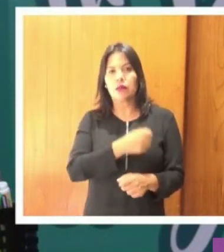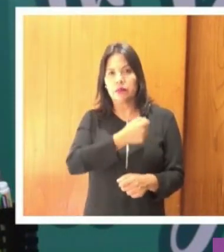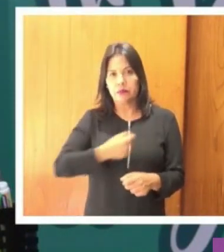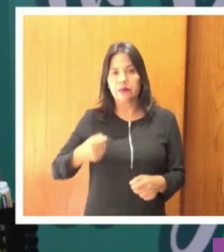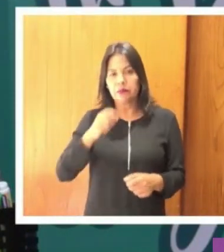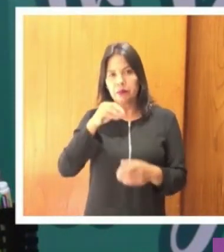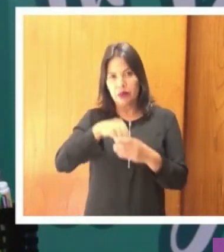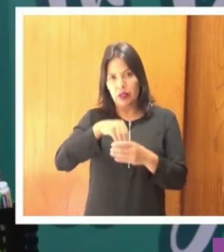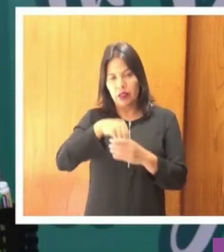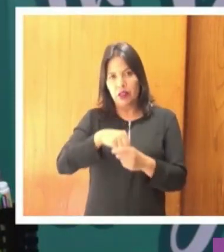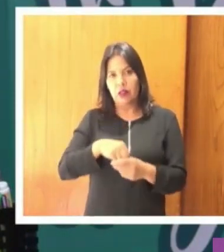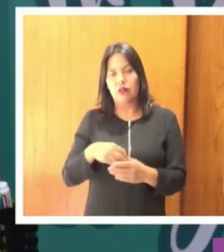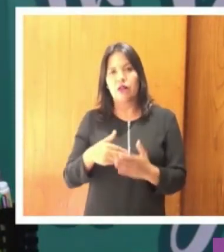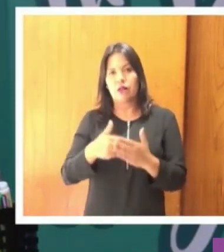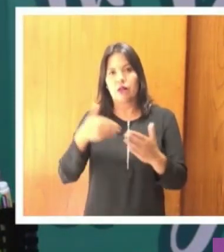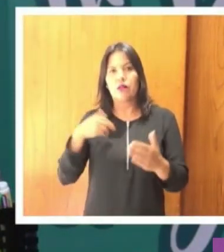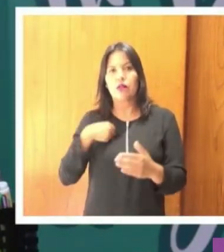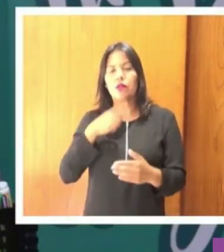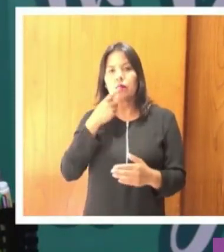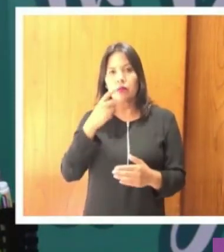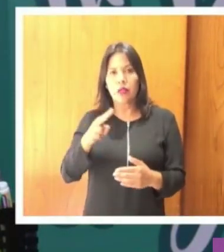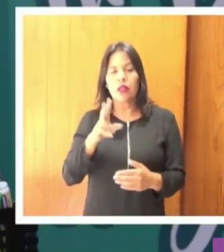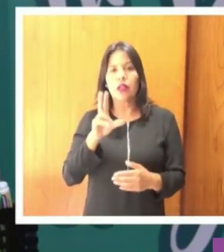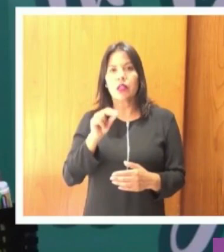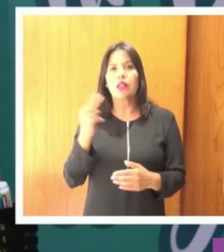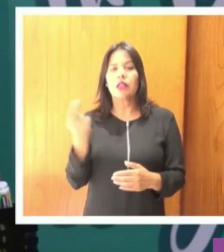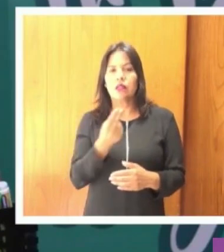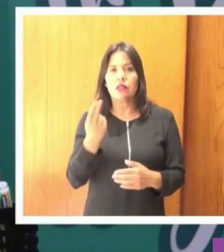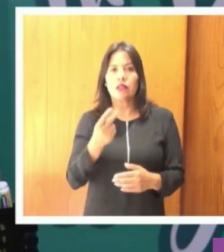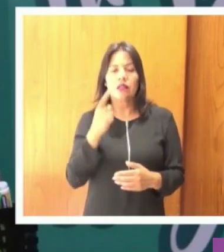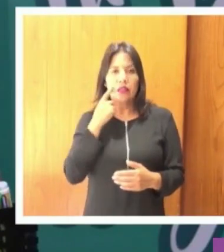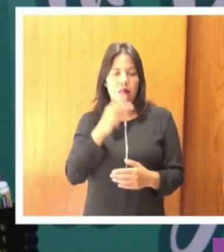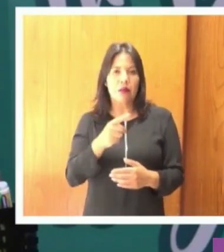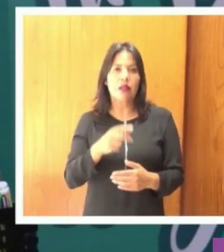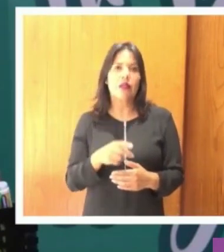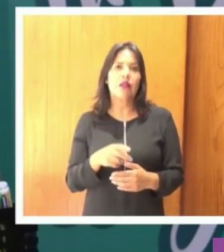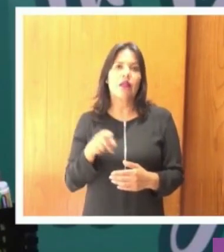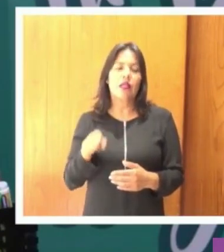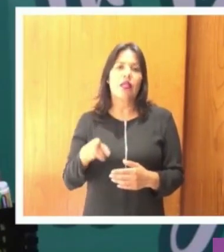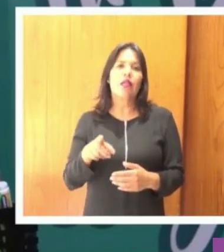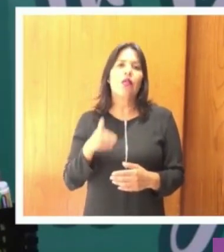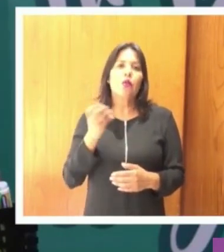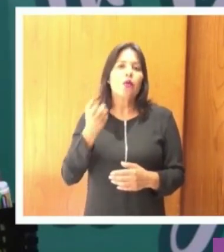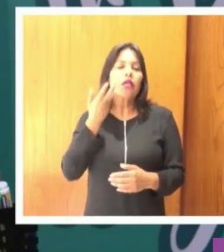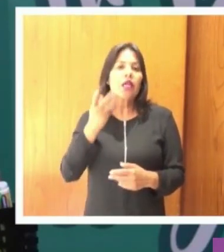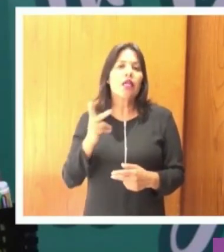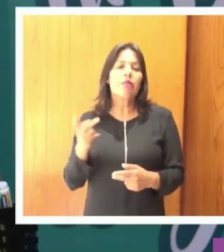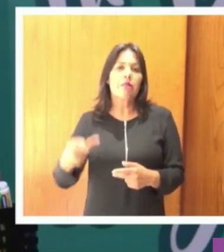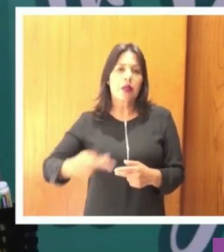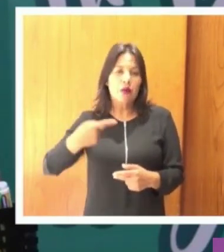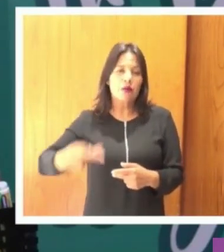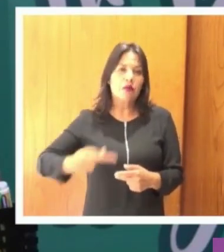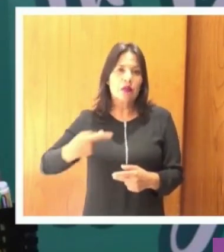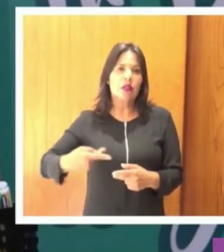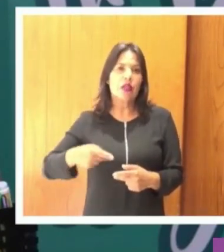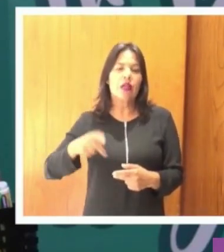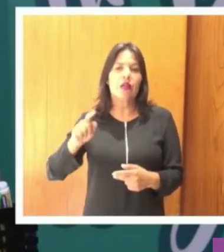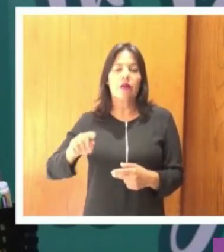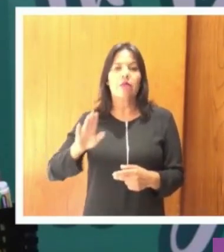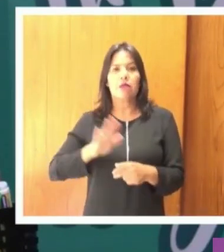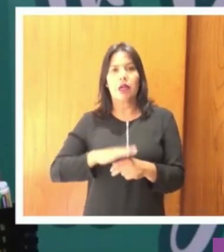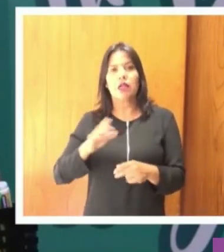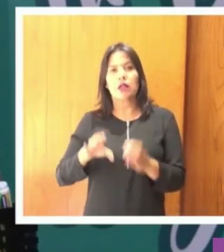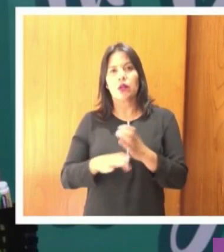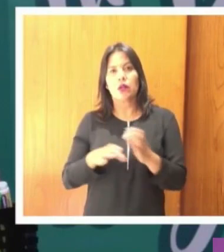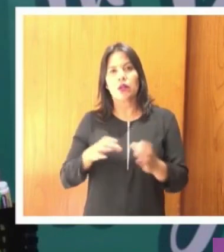pública, ante lo cual resulta necesario señalar que el derecho de acceso a la información pública constituye una prerrogativa que tienen